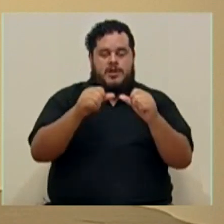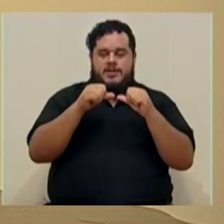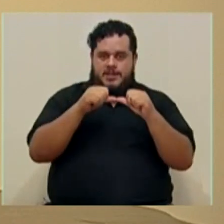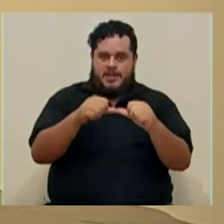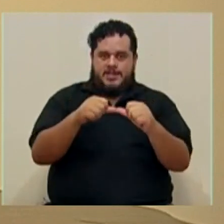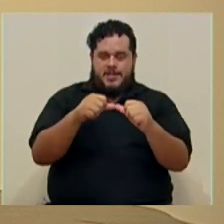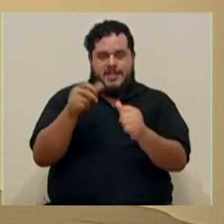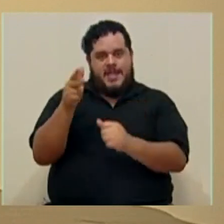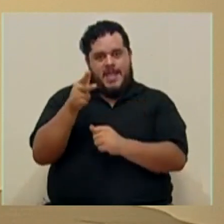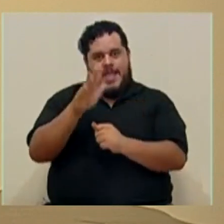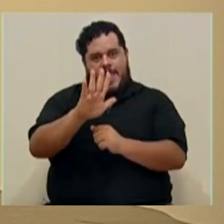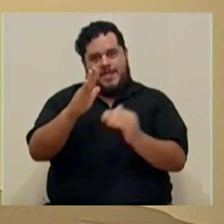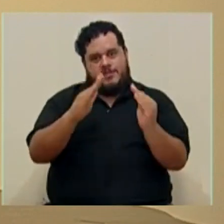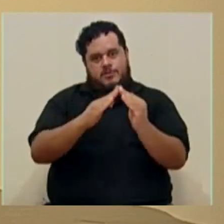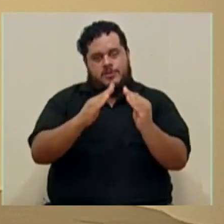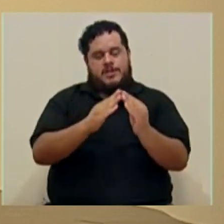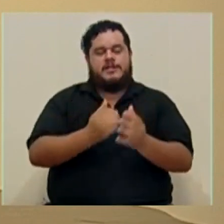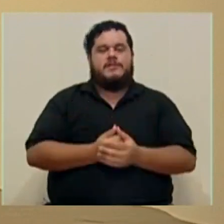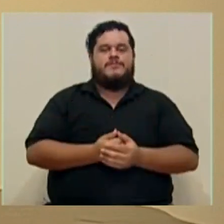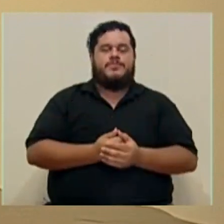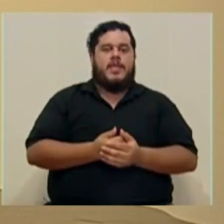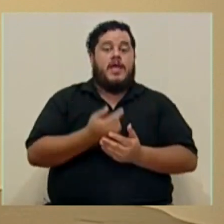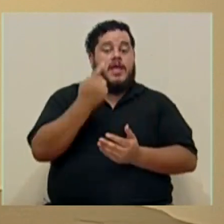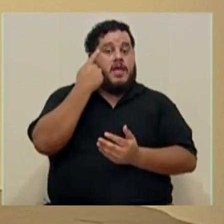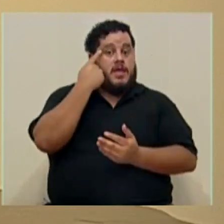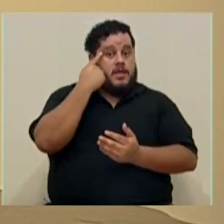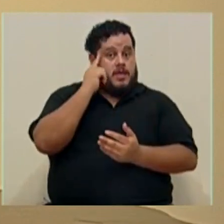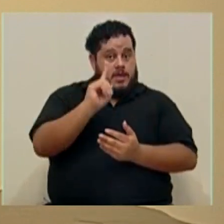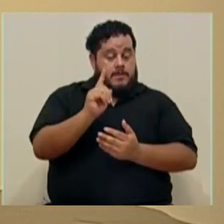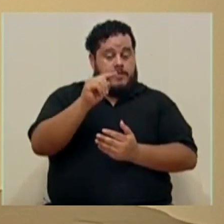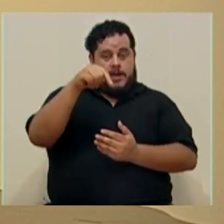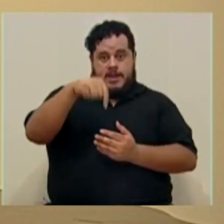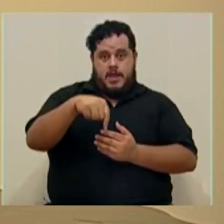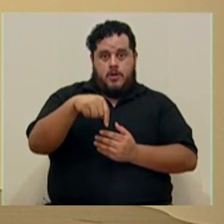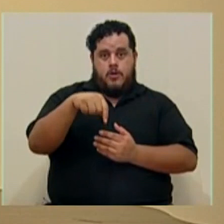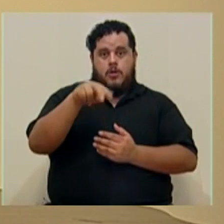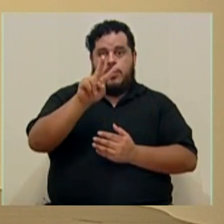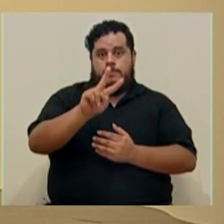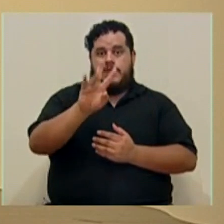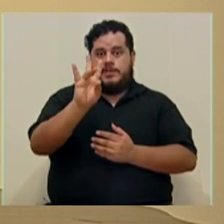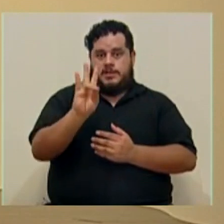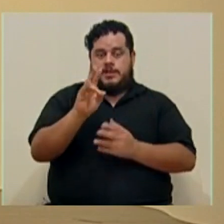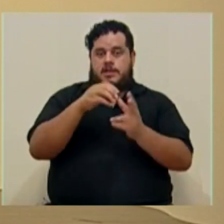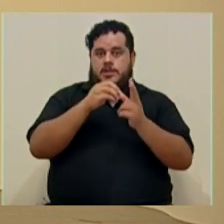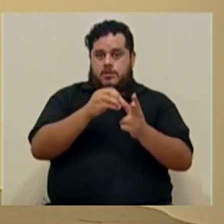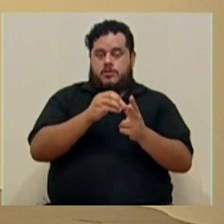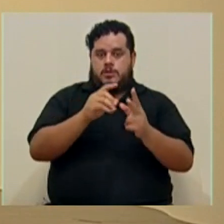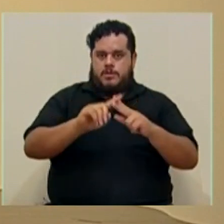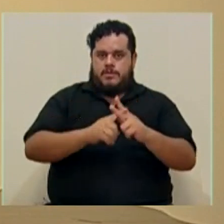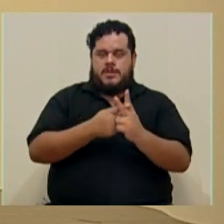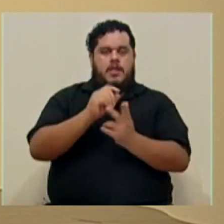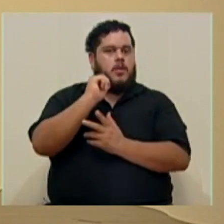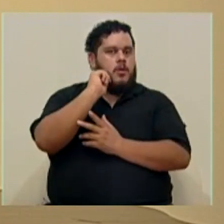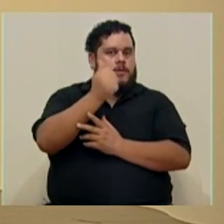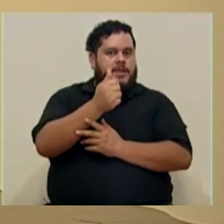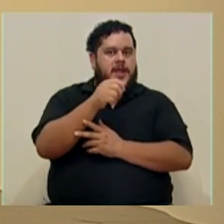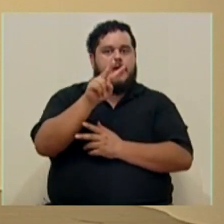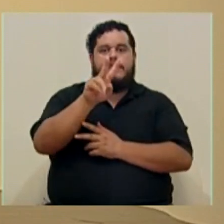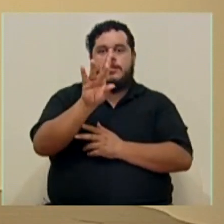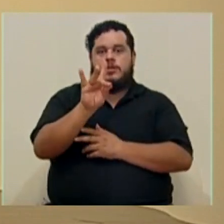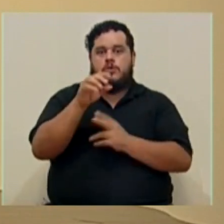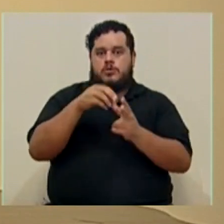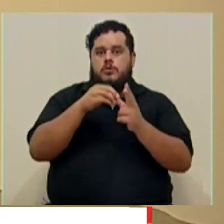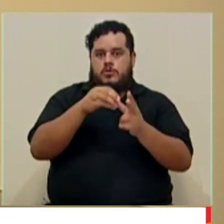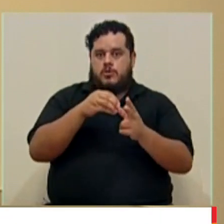esta transmisión. Para esta fecha, 27 de octubre, y a partir de mañana, 28 de